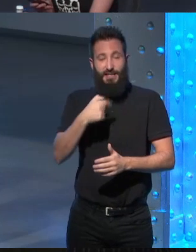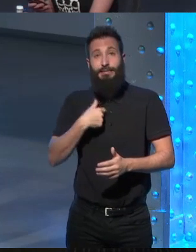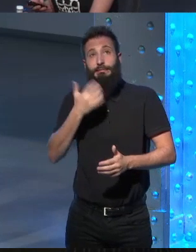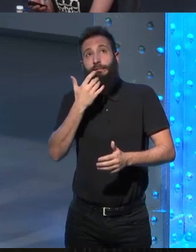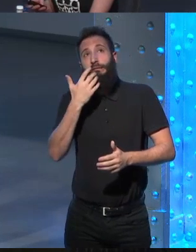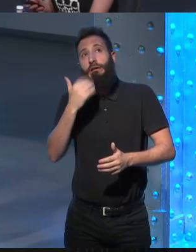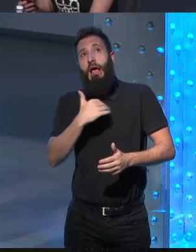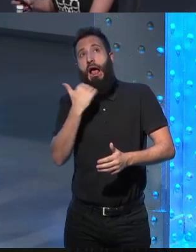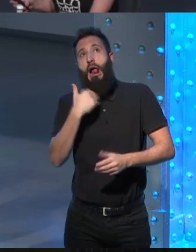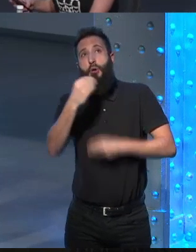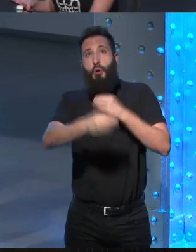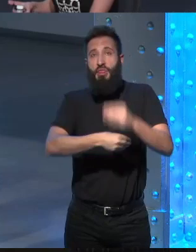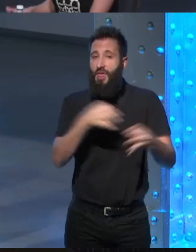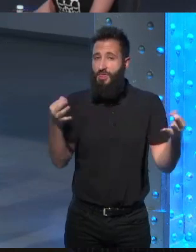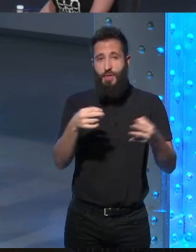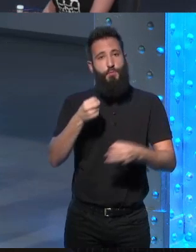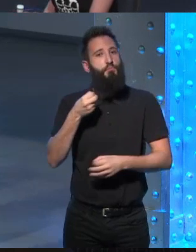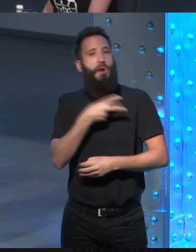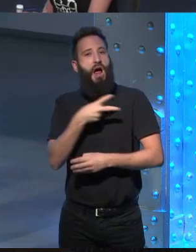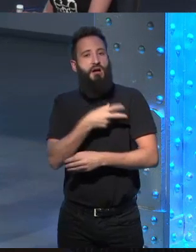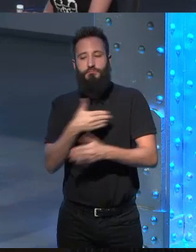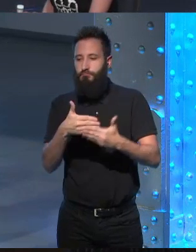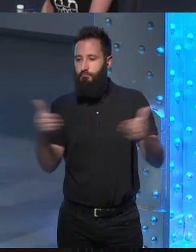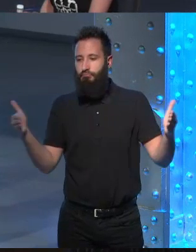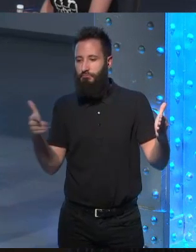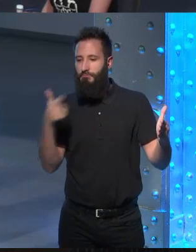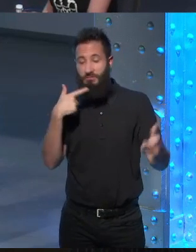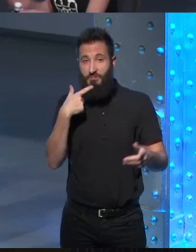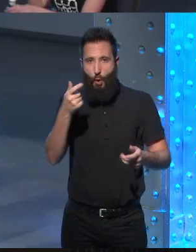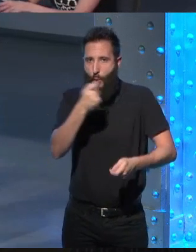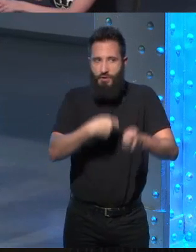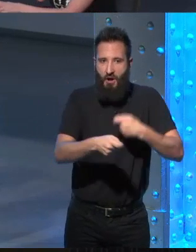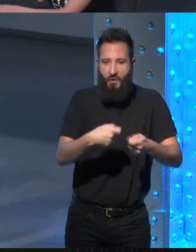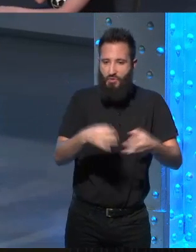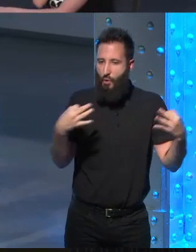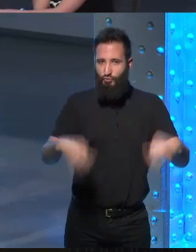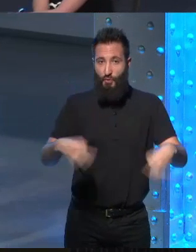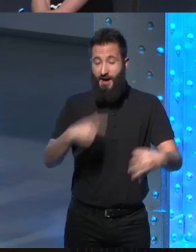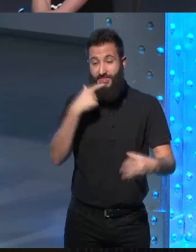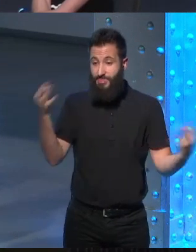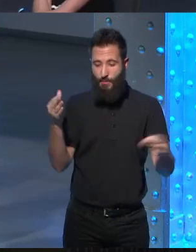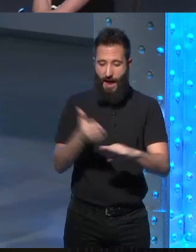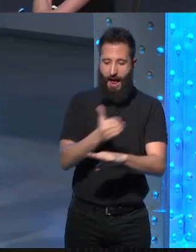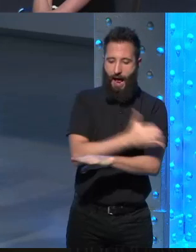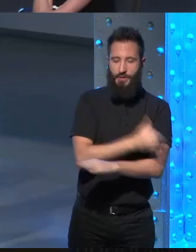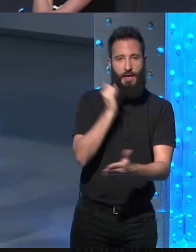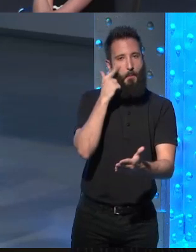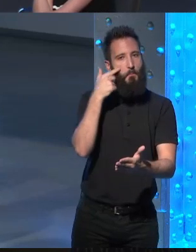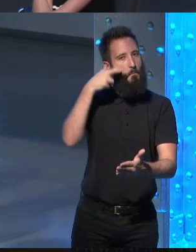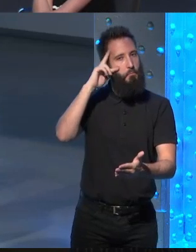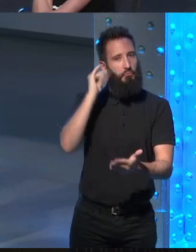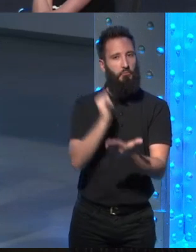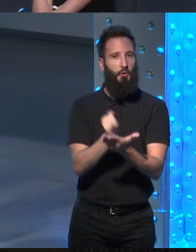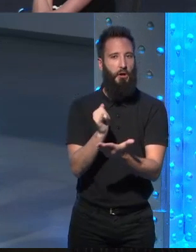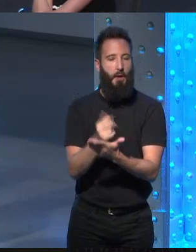algo monto un bar, pues esto no es montar un bar, un negocio al uso tradicional, sino que tienes que experimentar, por así decirlo, con un